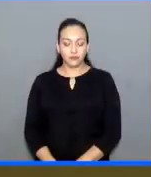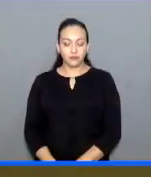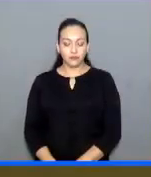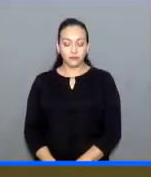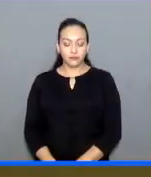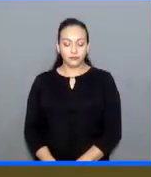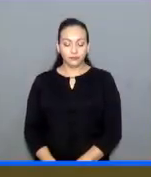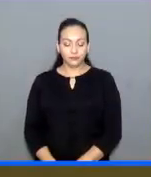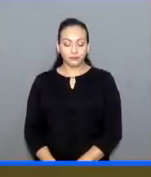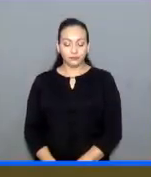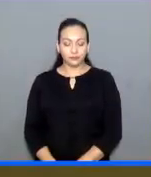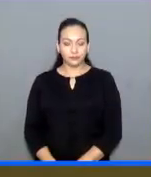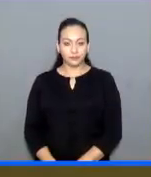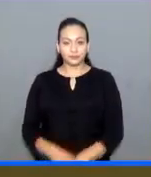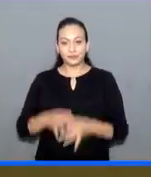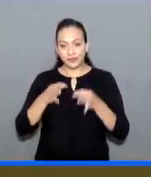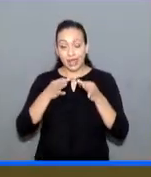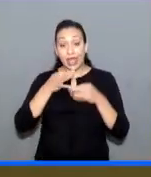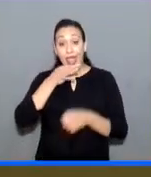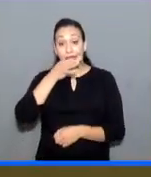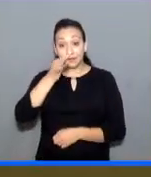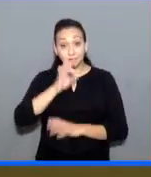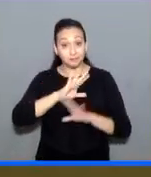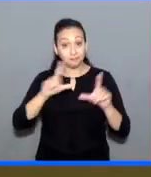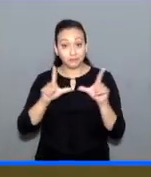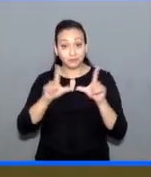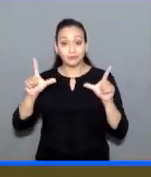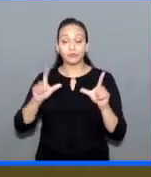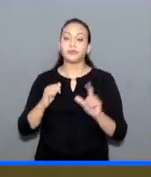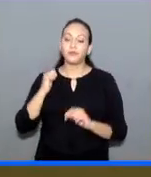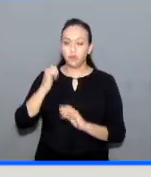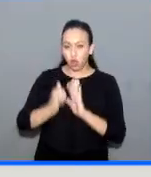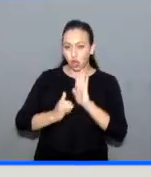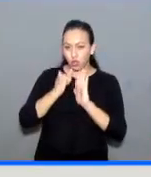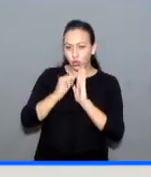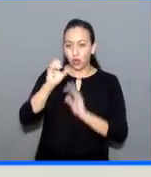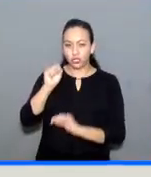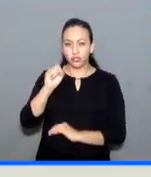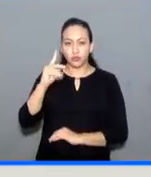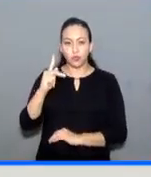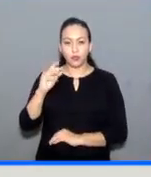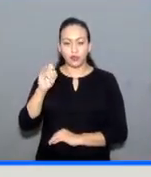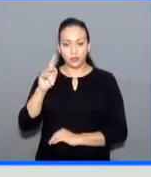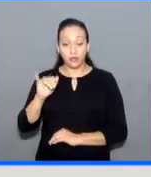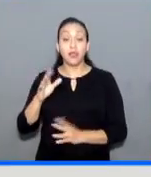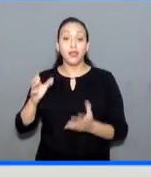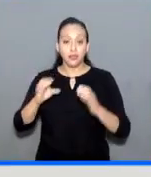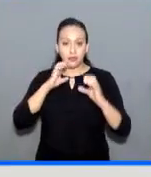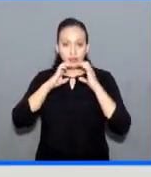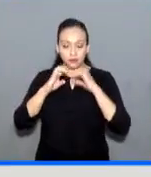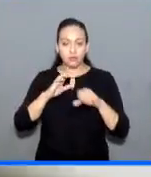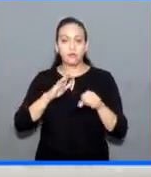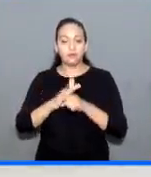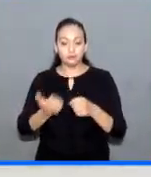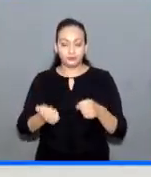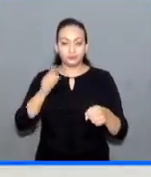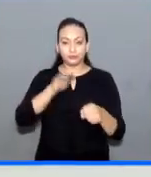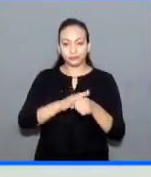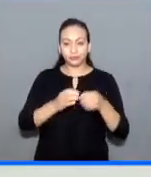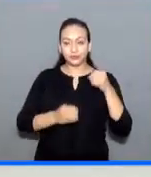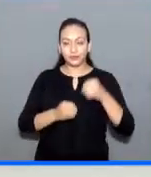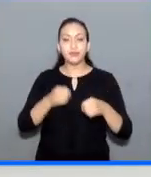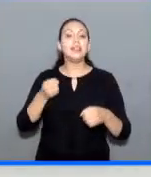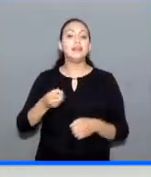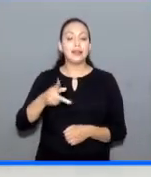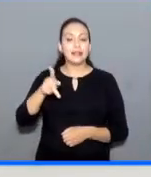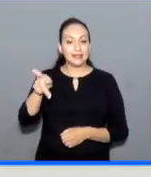Le informamos que ya está disponible en Spotify y YouTube la nueva entrega del podcast del órgano de administración judicial Te Escuchamos, que